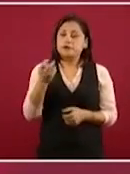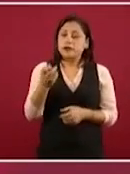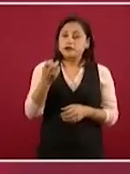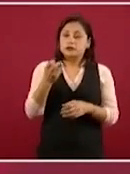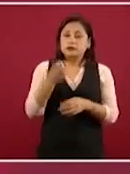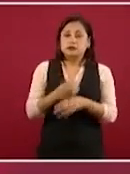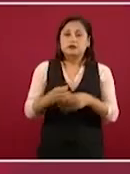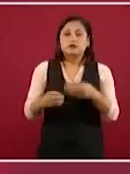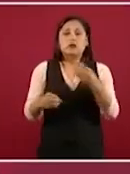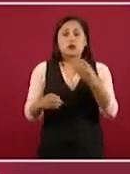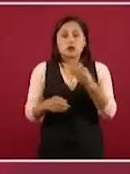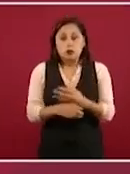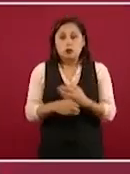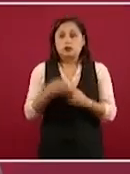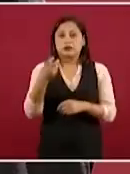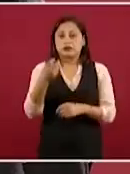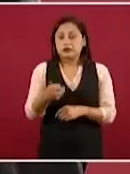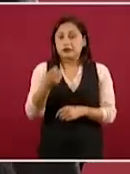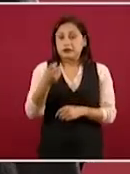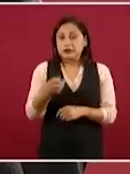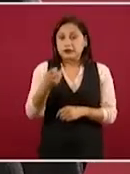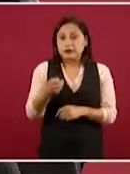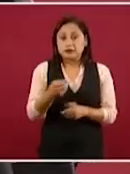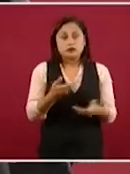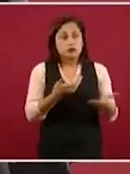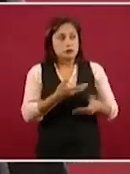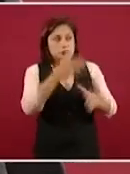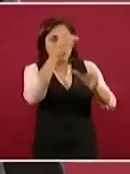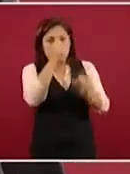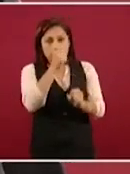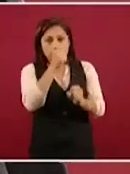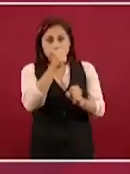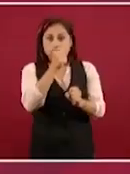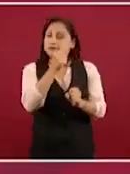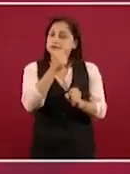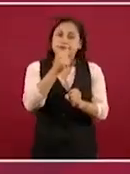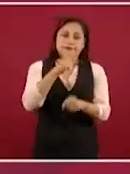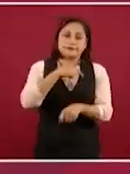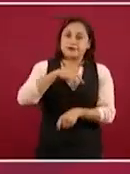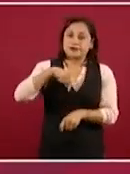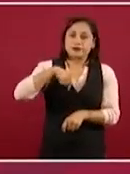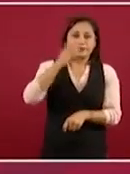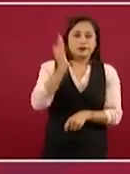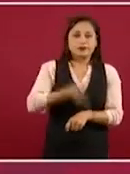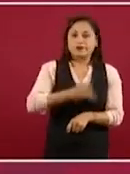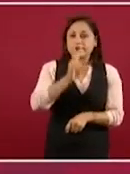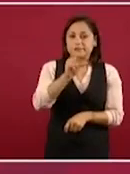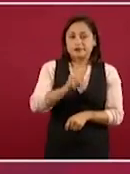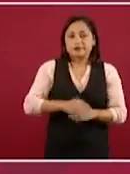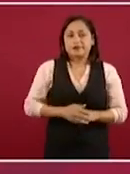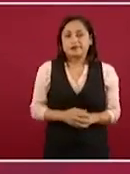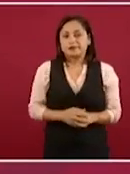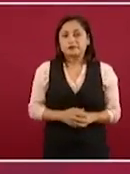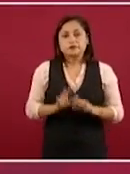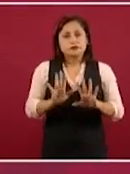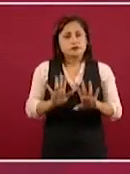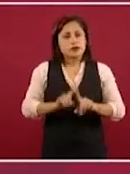actividades, esos acuerdos no se permiten. Lo que estamos